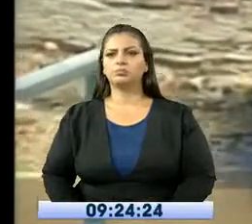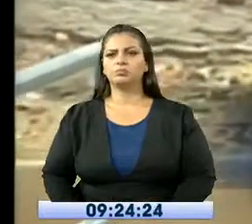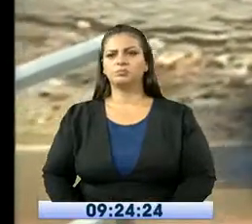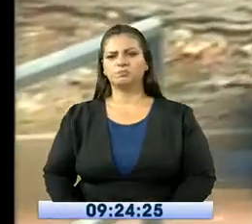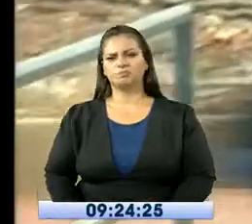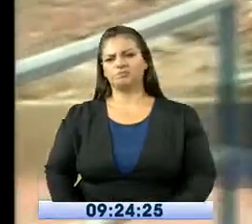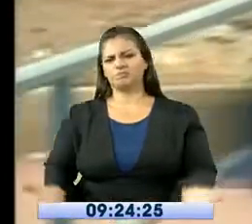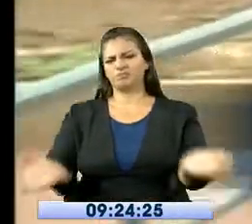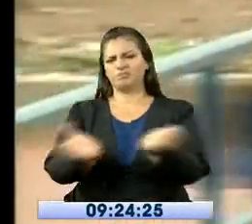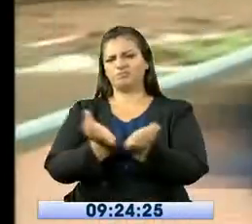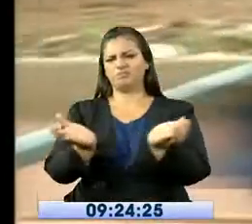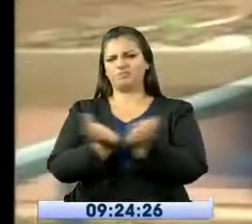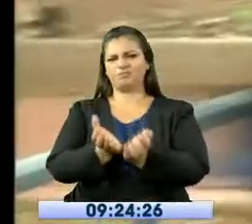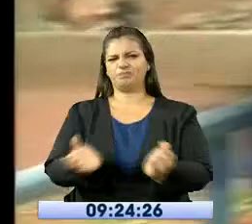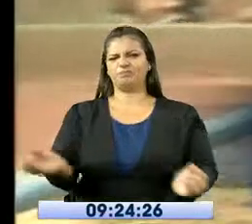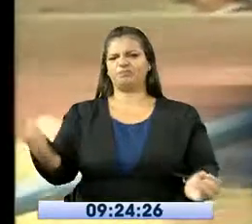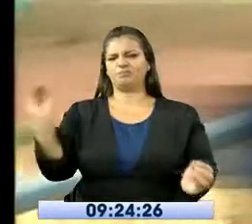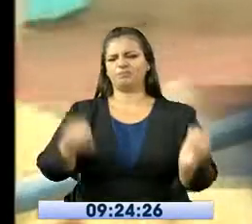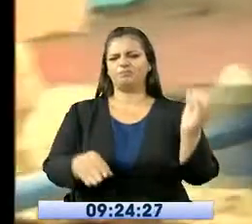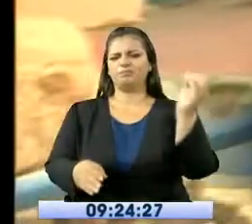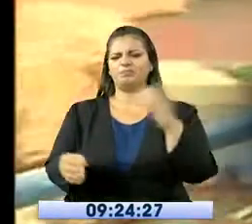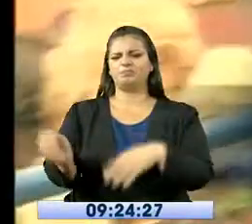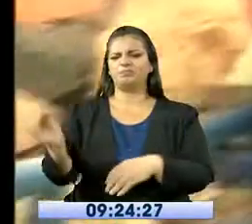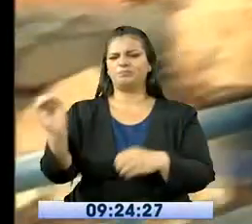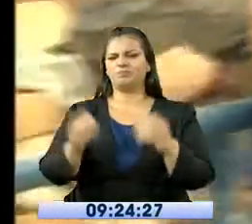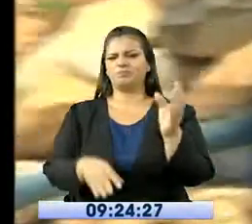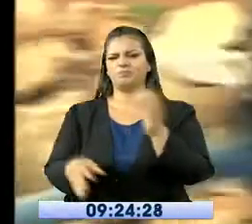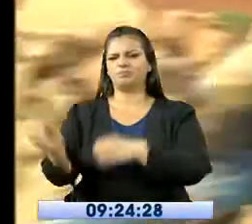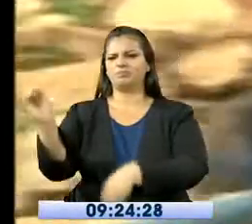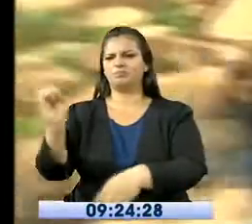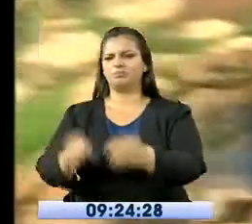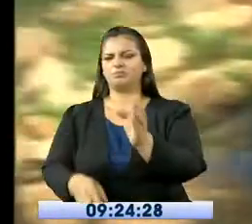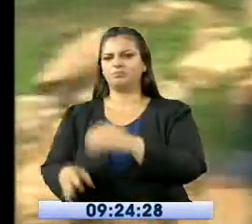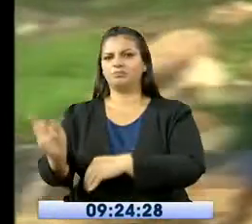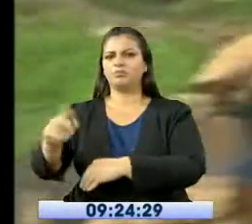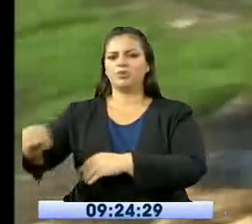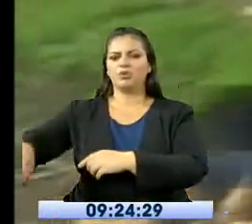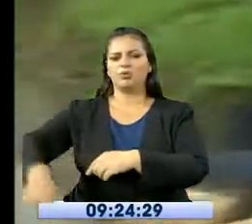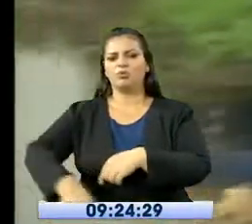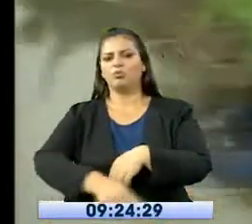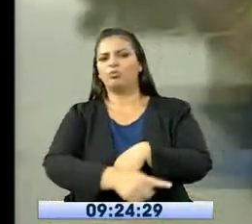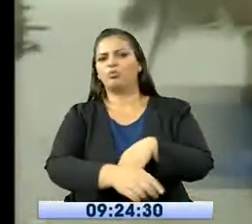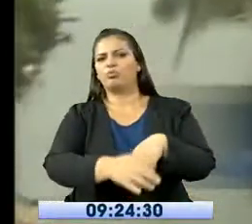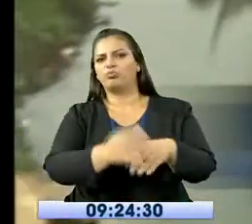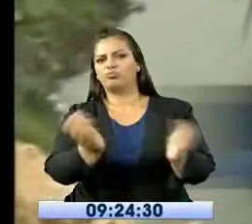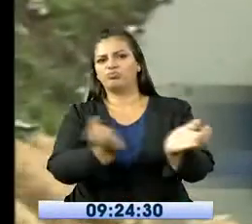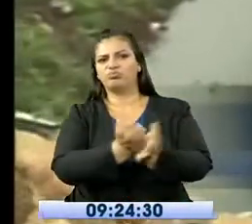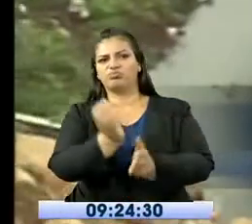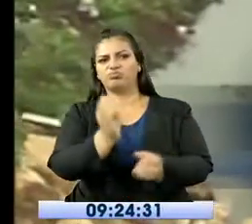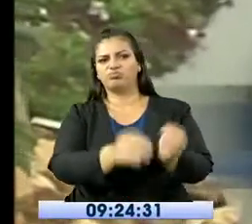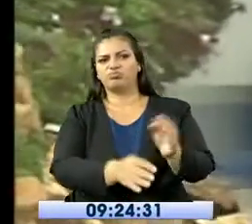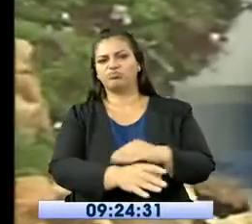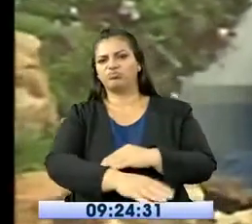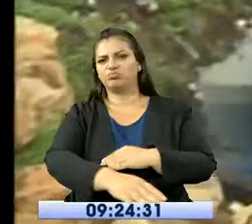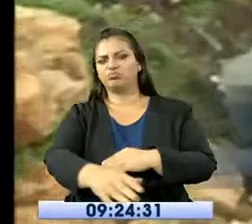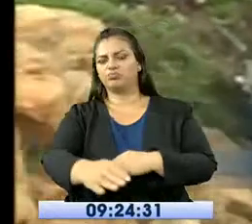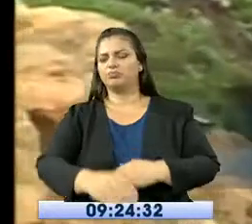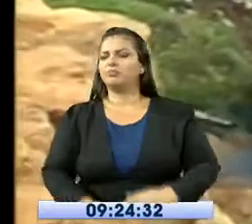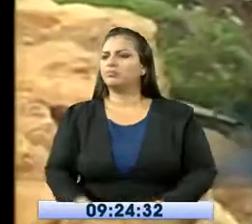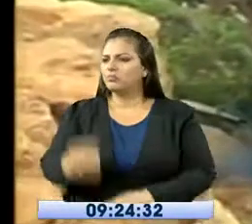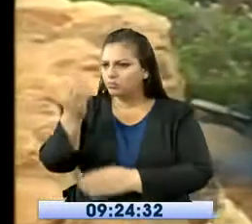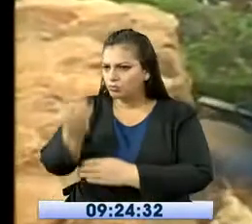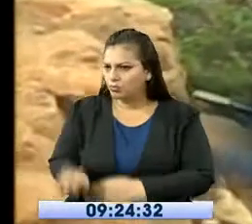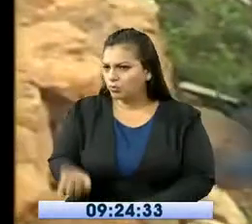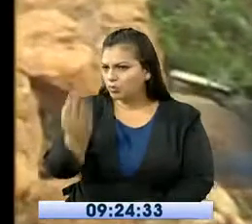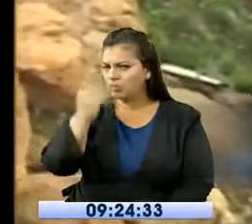sus desechos al estero, al canal. Mi estimada amiga, buenos días. ¿Les incomoda a ustedes esta situación por la que